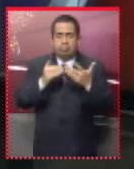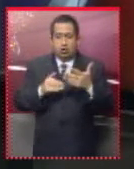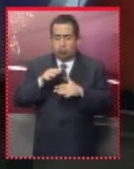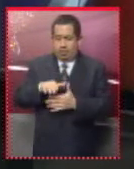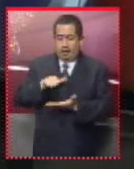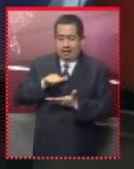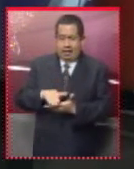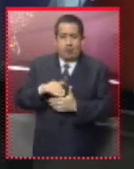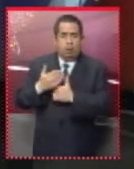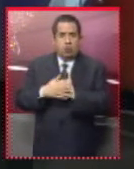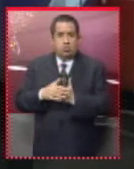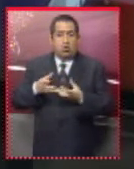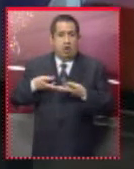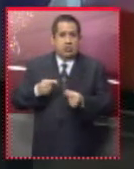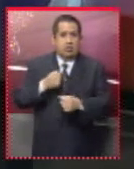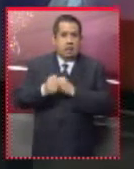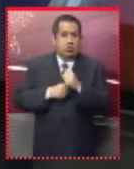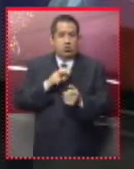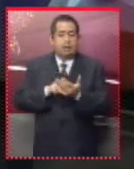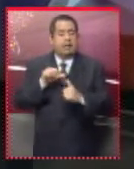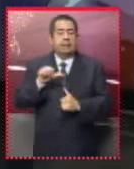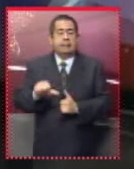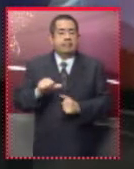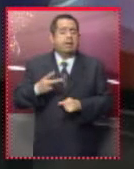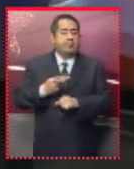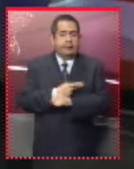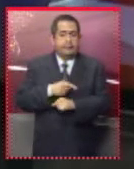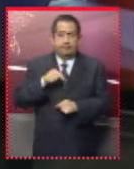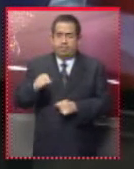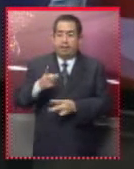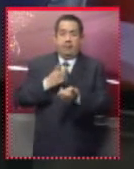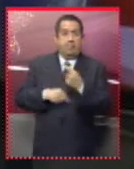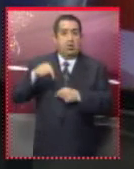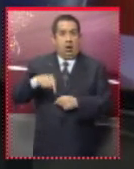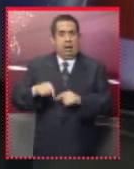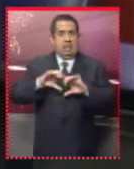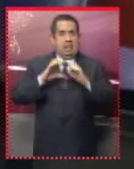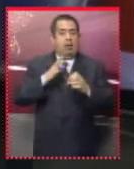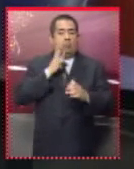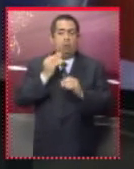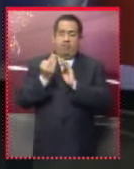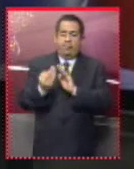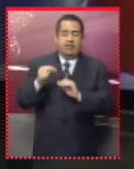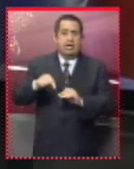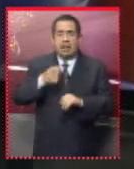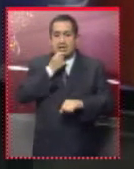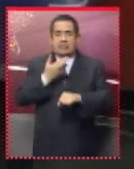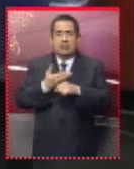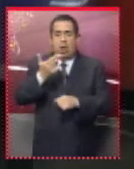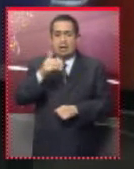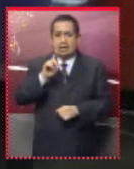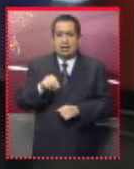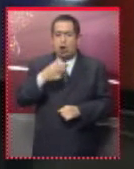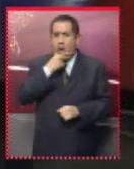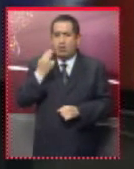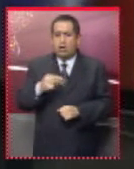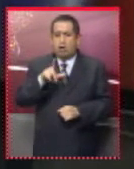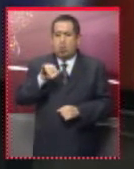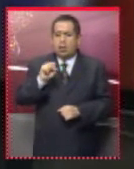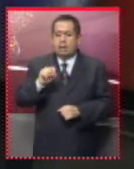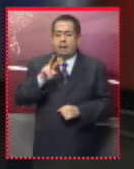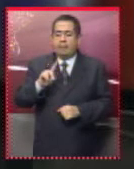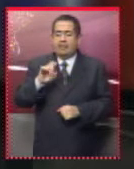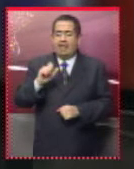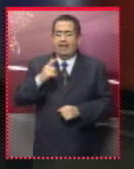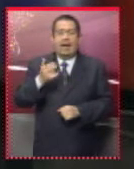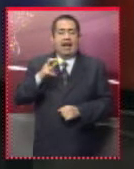económico del ejercicio fiscal 2016, esta semana compareció ante el Pleno de la Cámara de Diputados el secretario de Hacienda y Crédito Público, Luis Videgaray